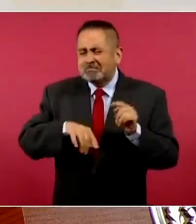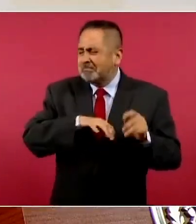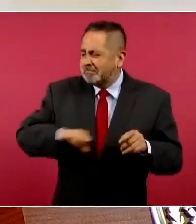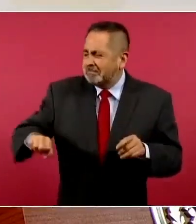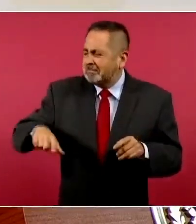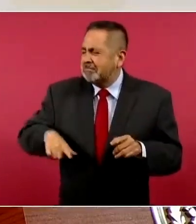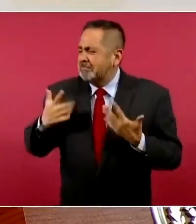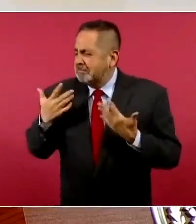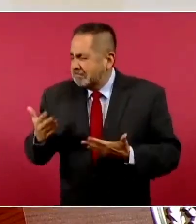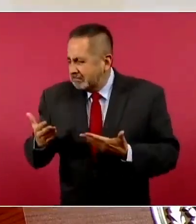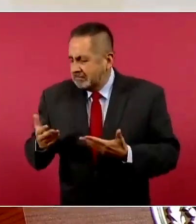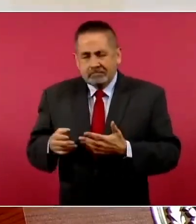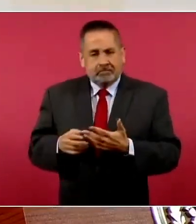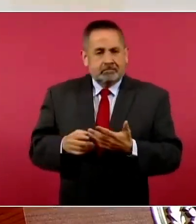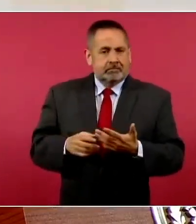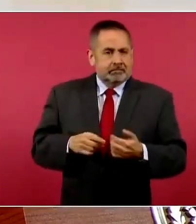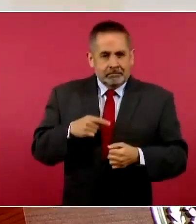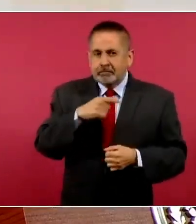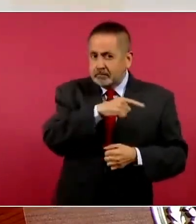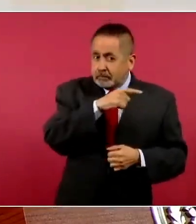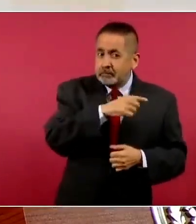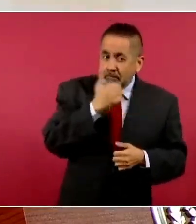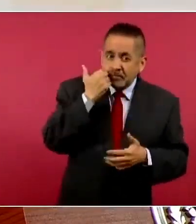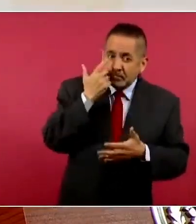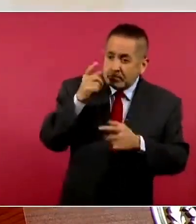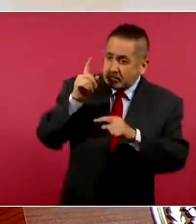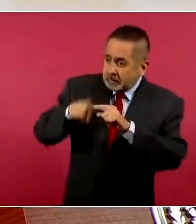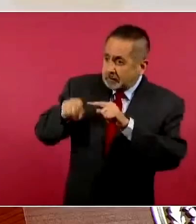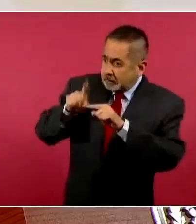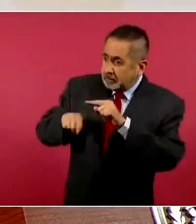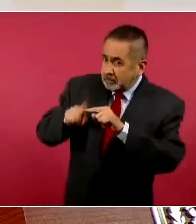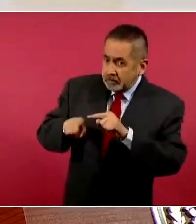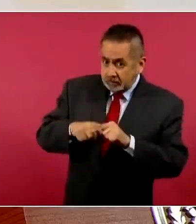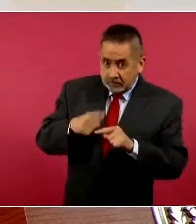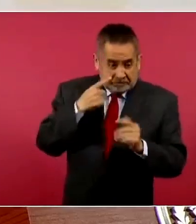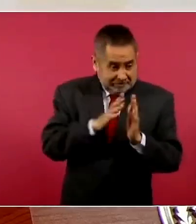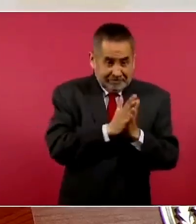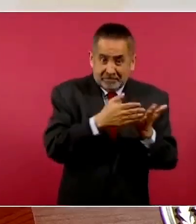petroleras extranjeras? Pero véanlos en los libros